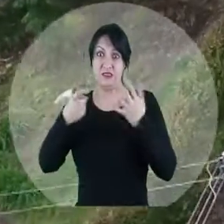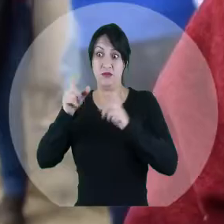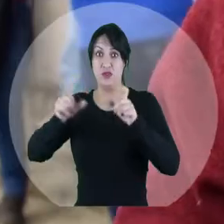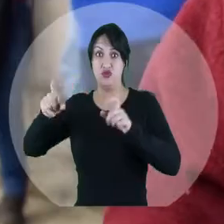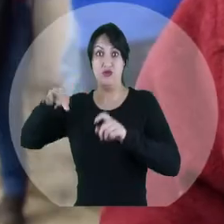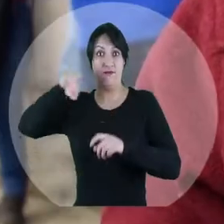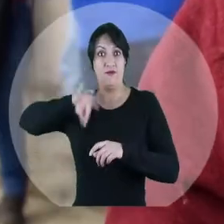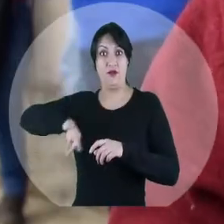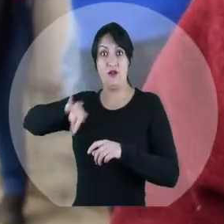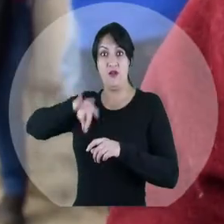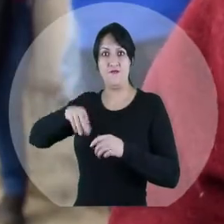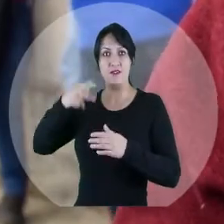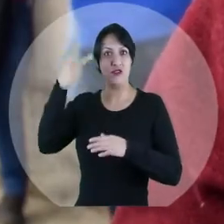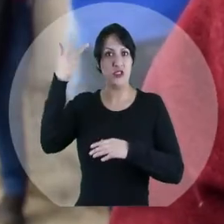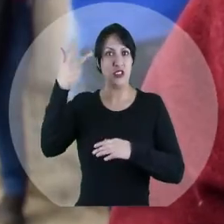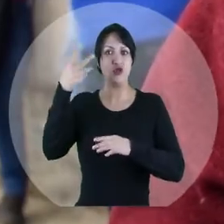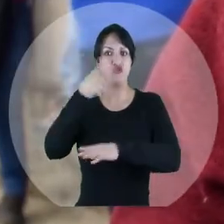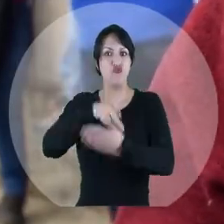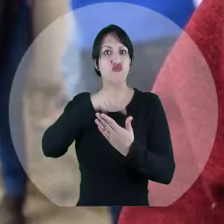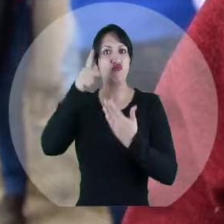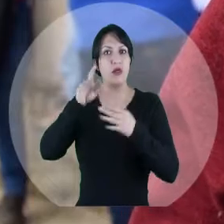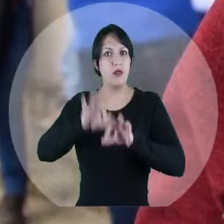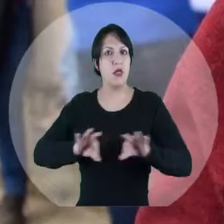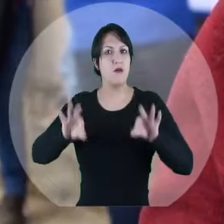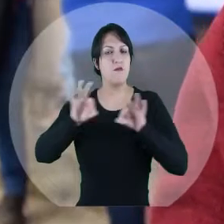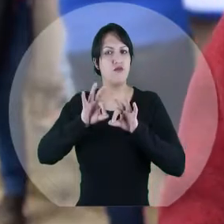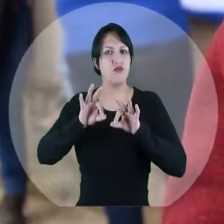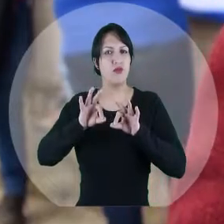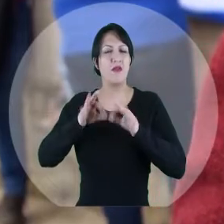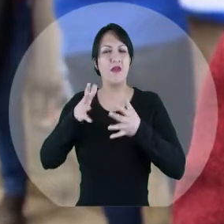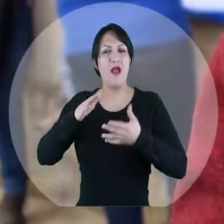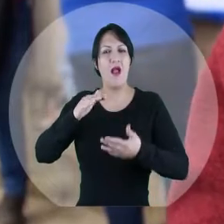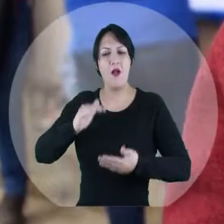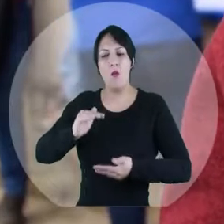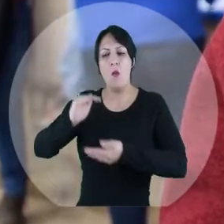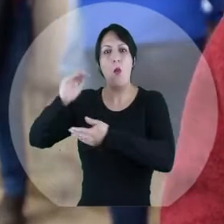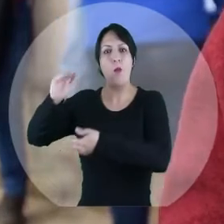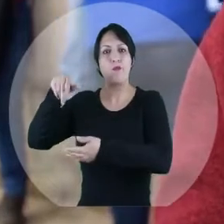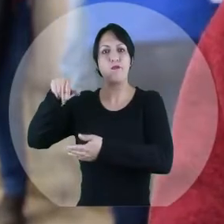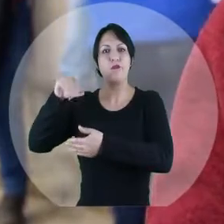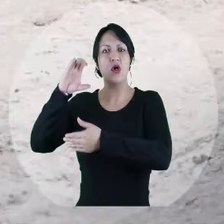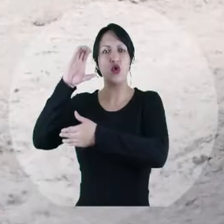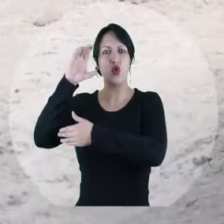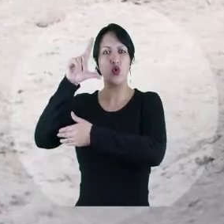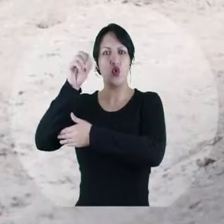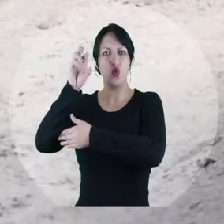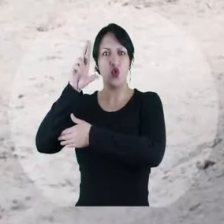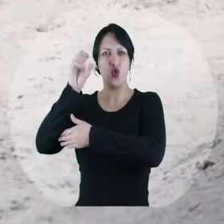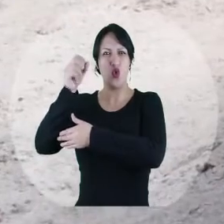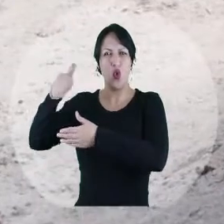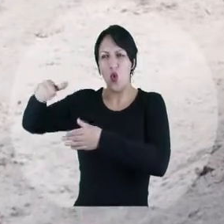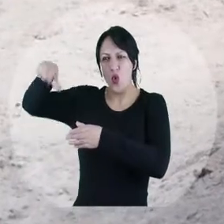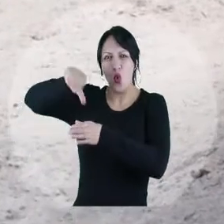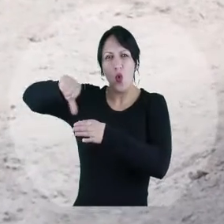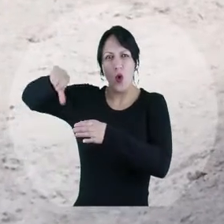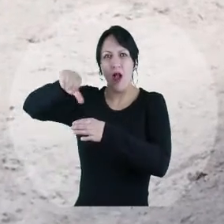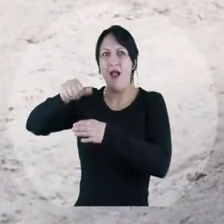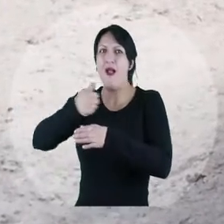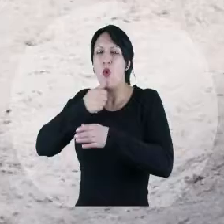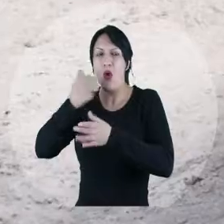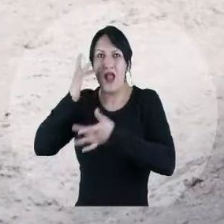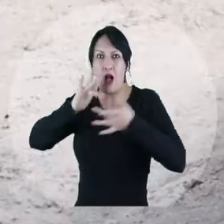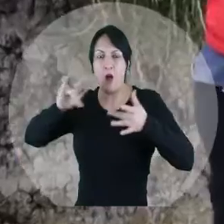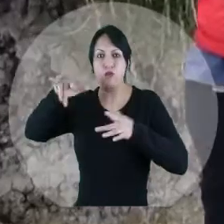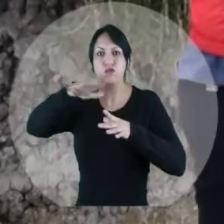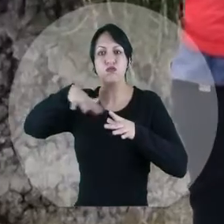estamos beneficiando con estos 3 proyectos importantes y sumado a esto, la entrega del cloro. En medio de la